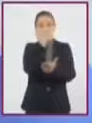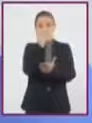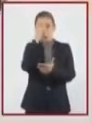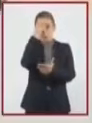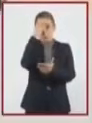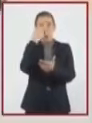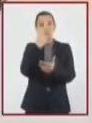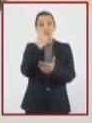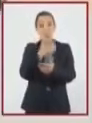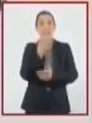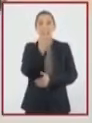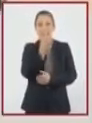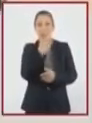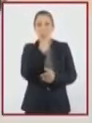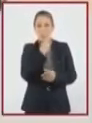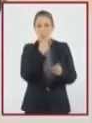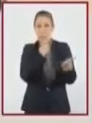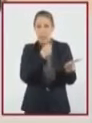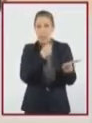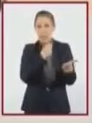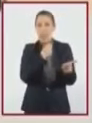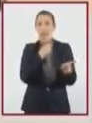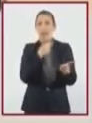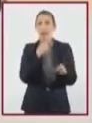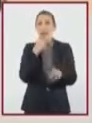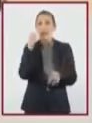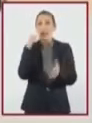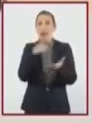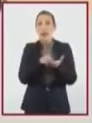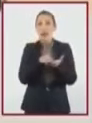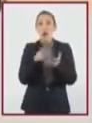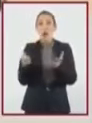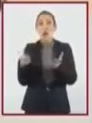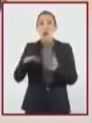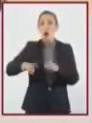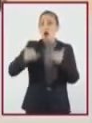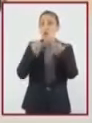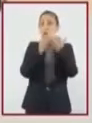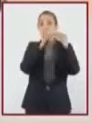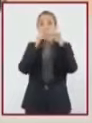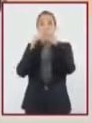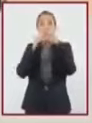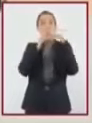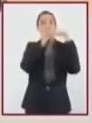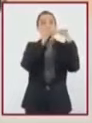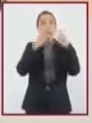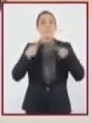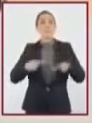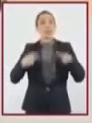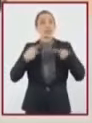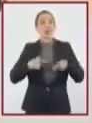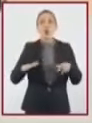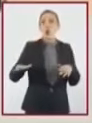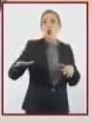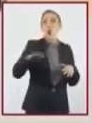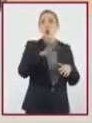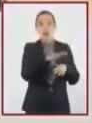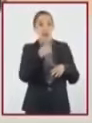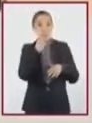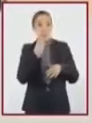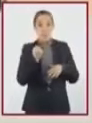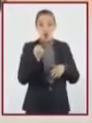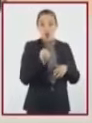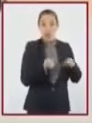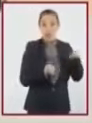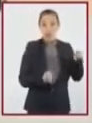humana. Este pensador planteaba un estado de igualdad entre los individuos y consideraba que el poder